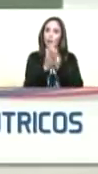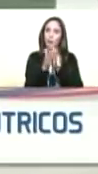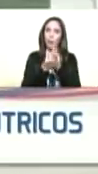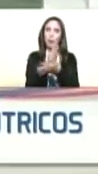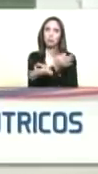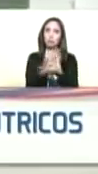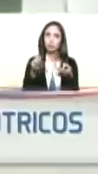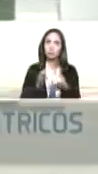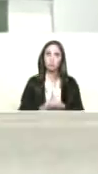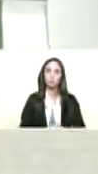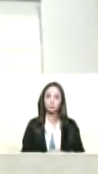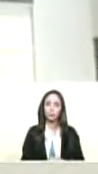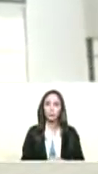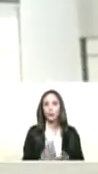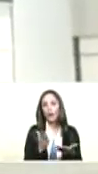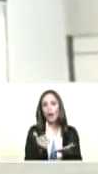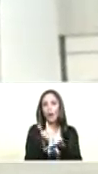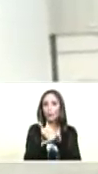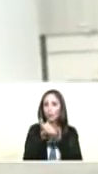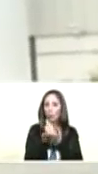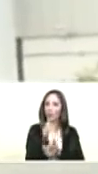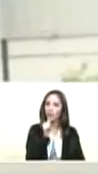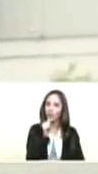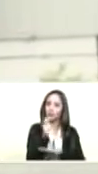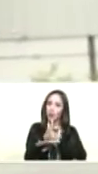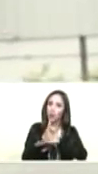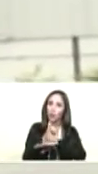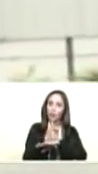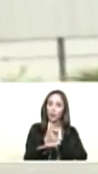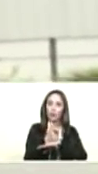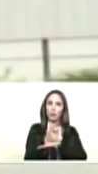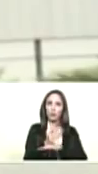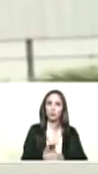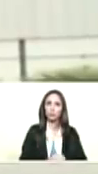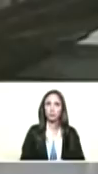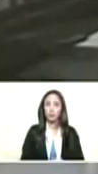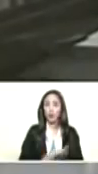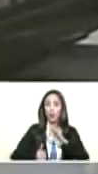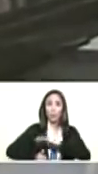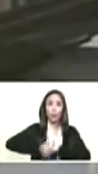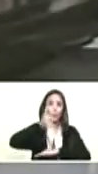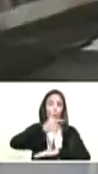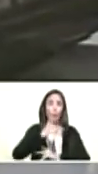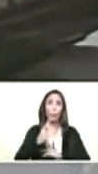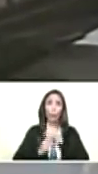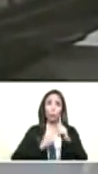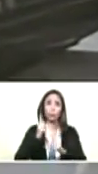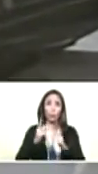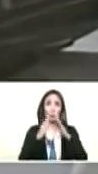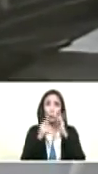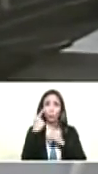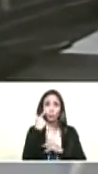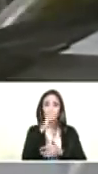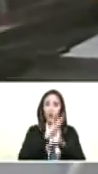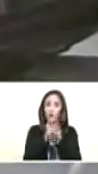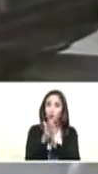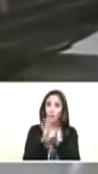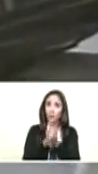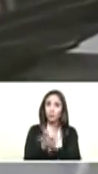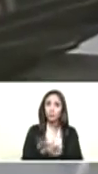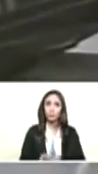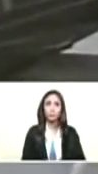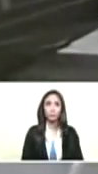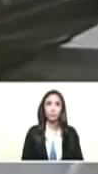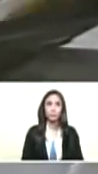el Estado venezolano ha venido desarrollando y que cada vez le da mayor productividad para todo nuestro pueblo. Aquí estamos en compañía